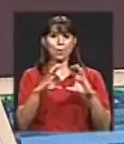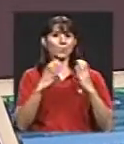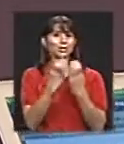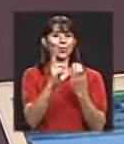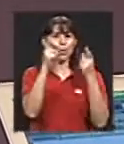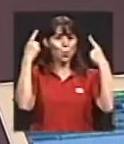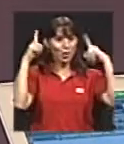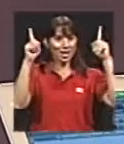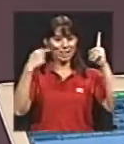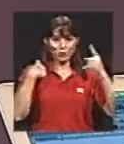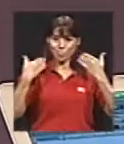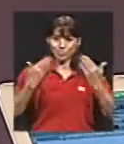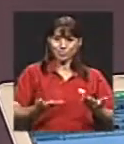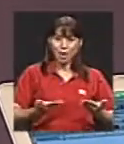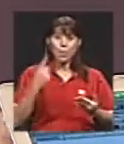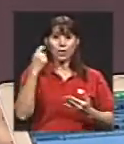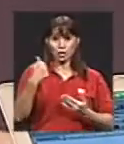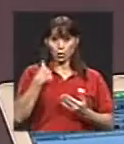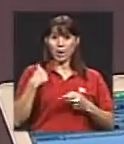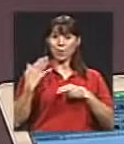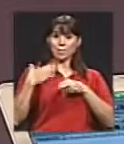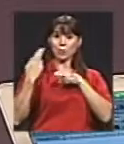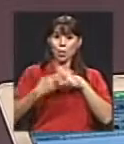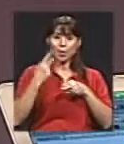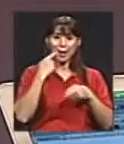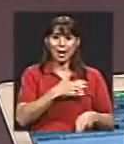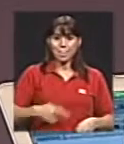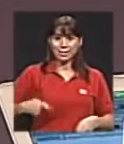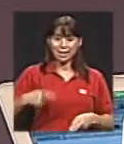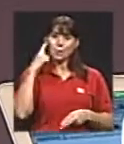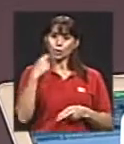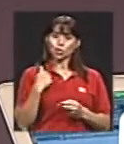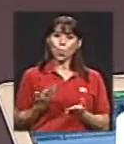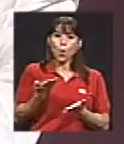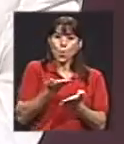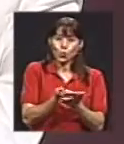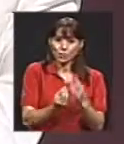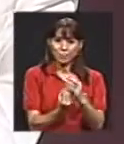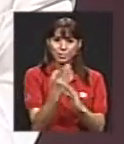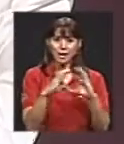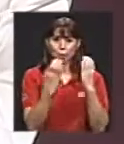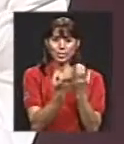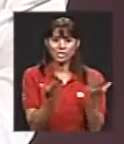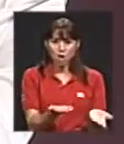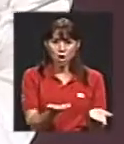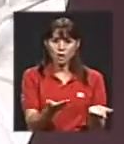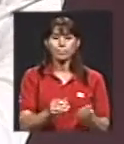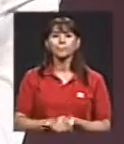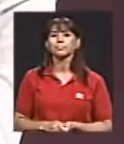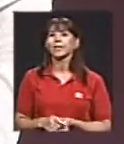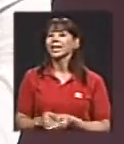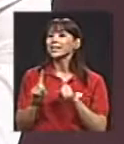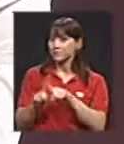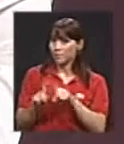yo era la que me estaba postulando para la presidencia por haber propuesto la comisión sin embargo bueno